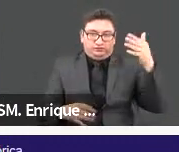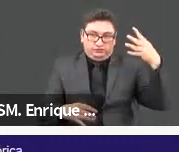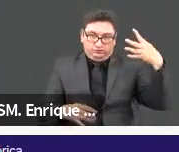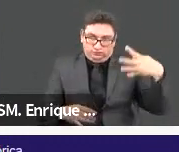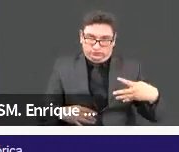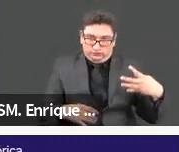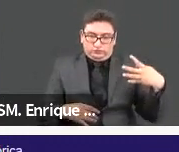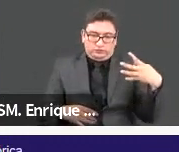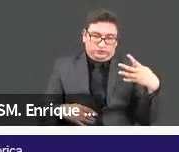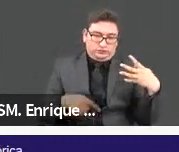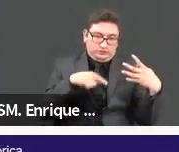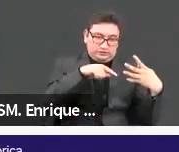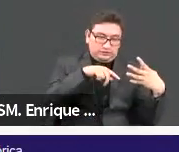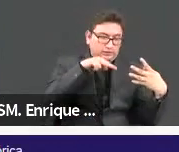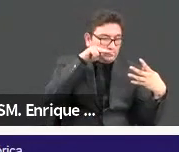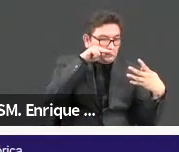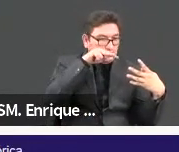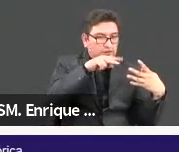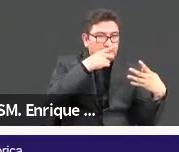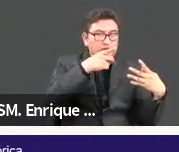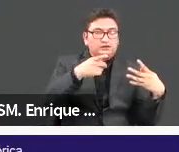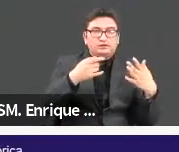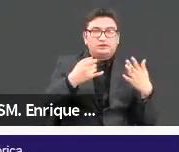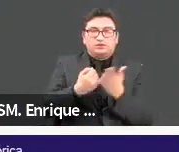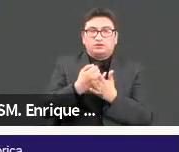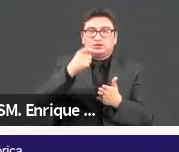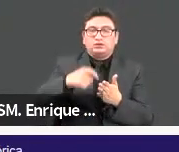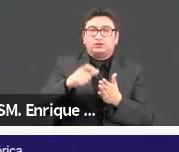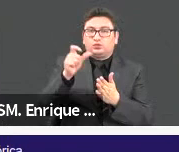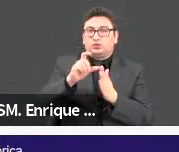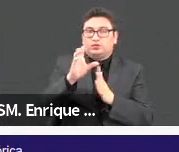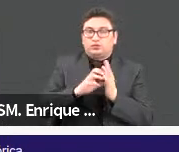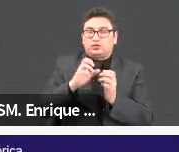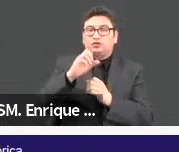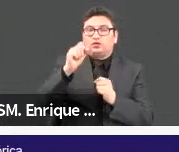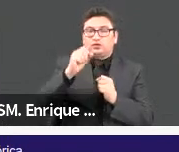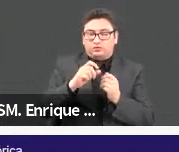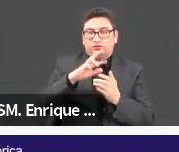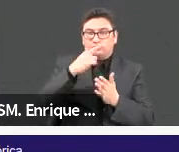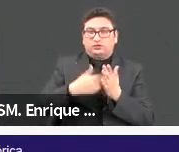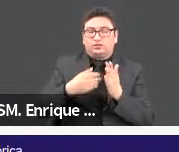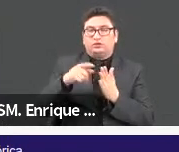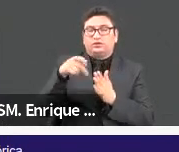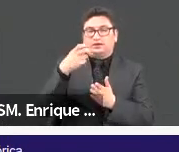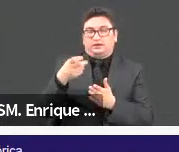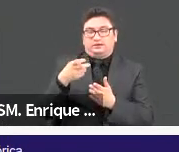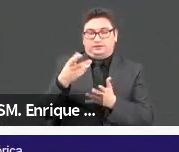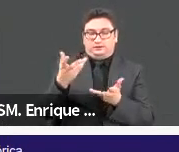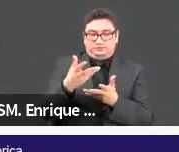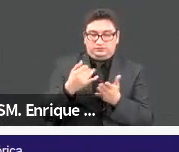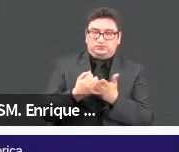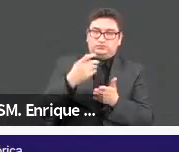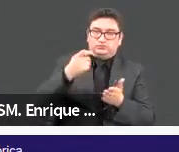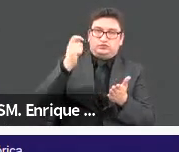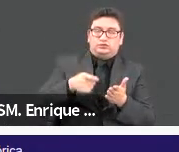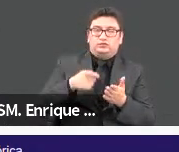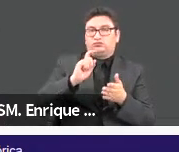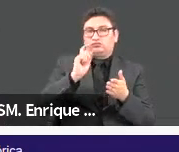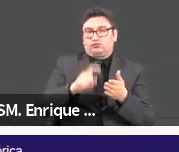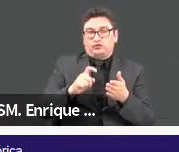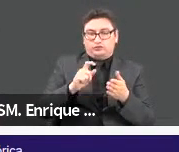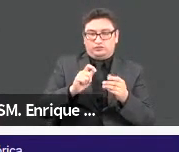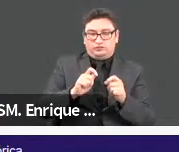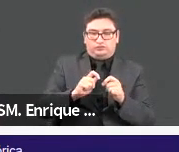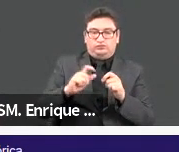pantalla, que nos indica sentencias dictadas en controversias y en acciones de inconstitucionalidad. Al darle un clic en el